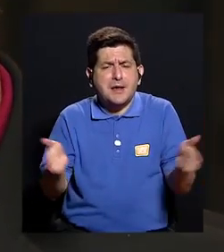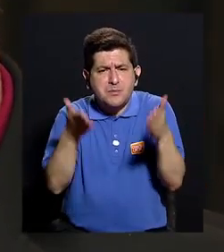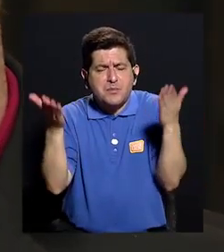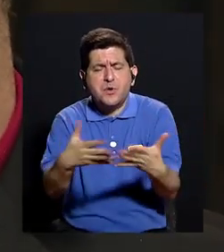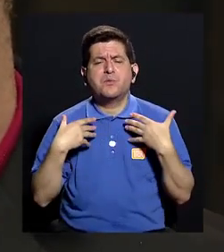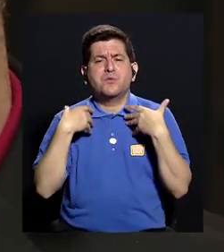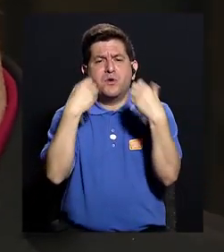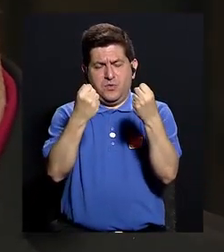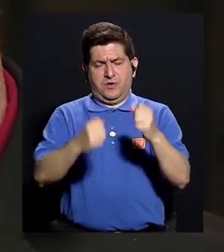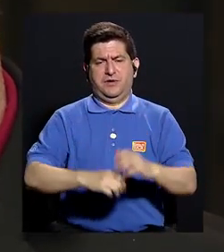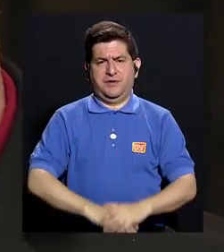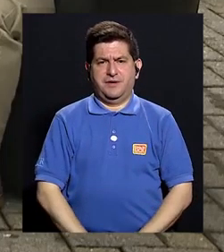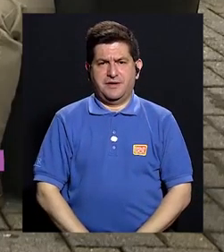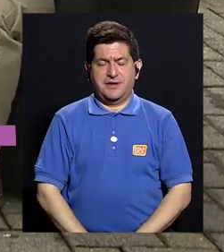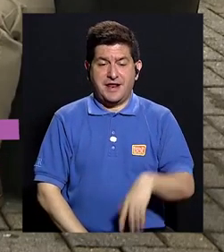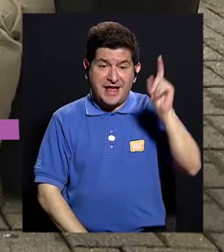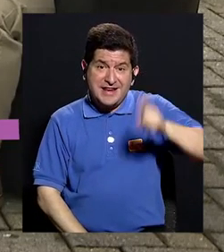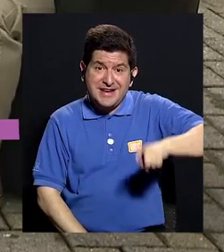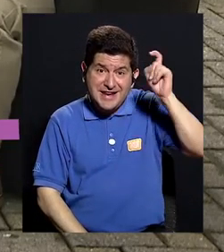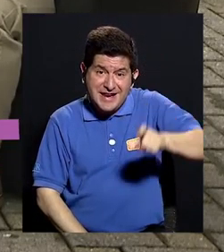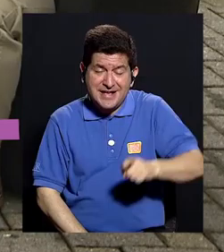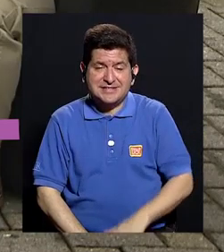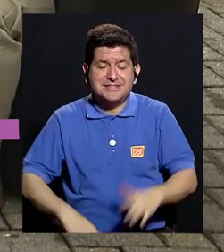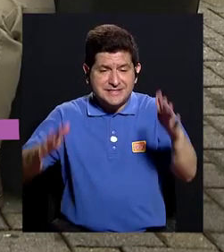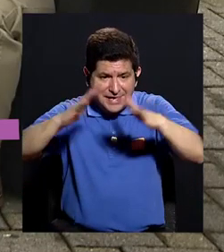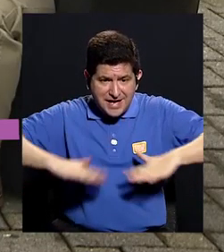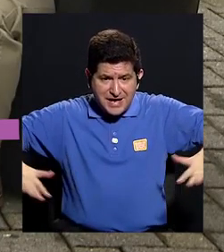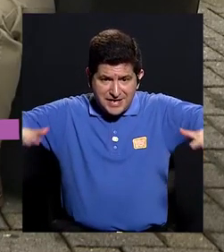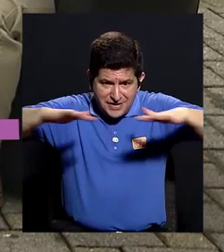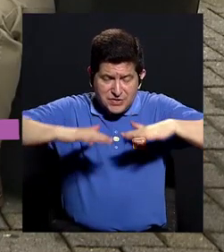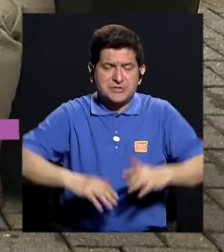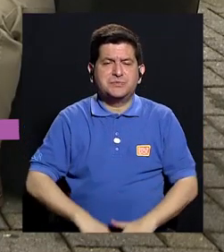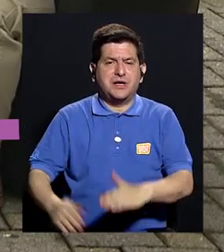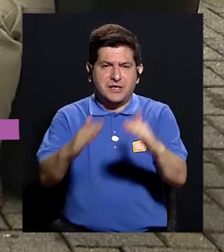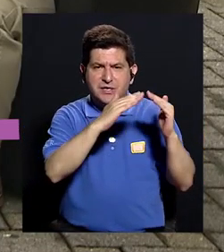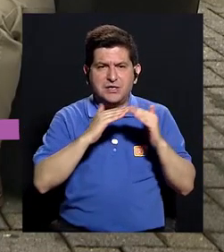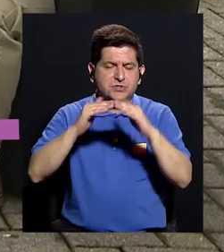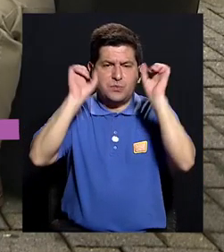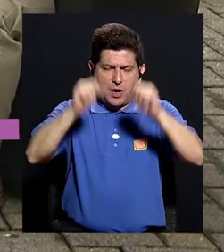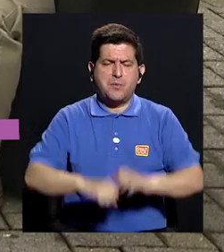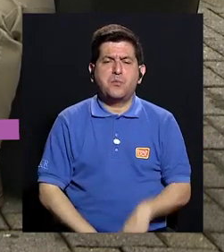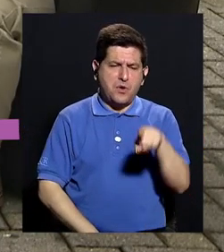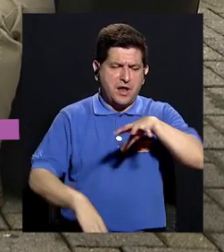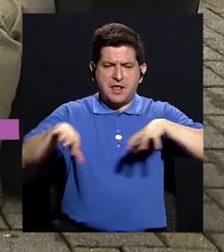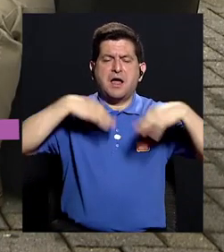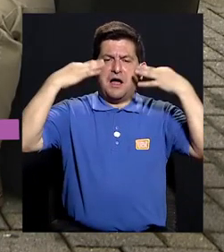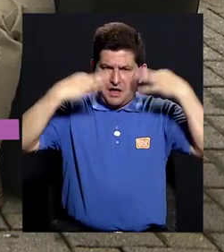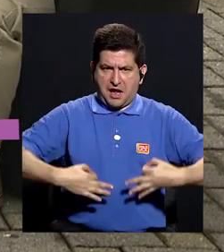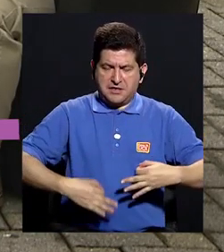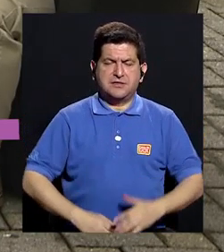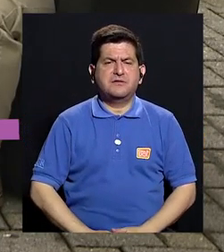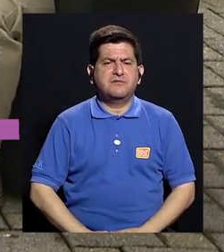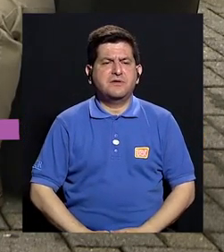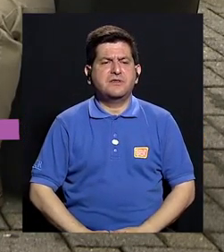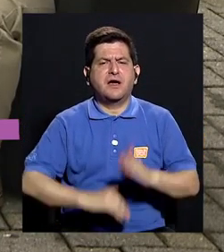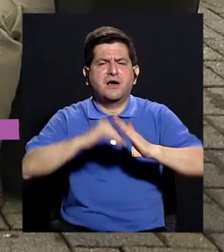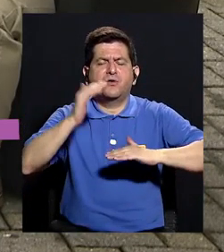prevenirla, promocionar mi salud. Es decir, tiene que abrir espacios donde la comunidad pueda hacer ejercicio,